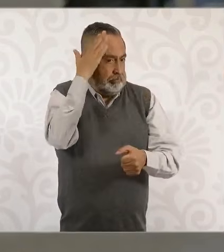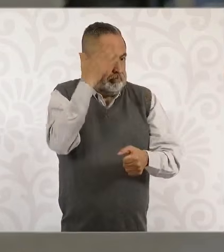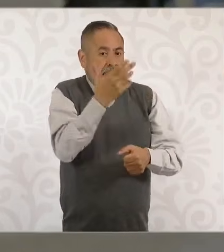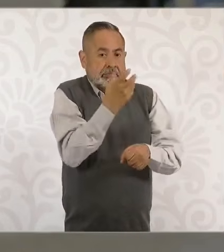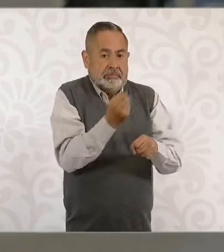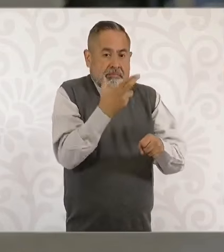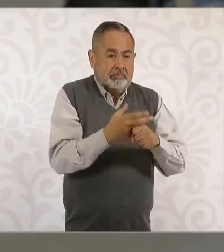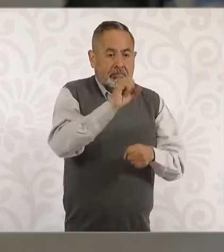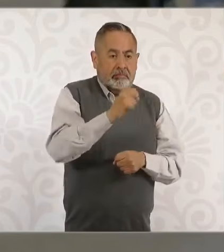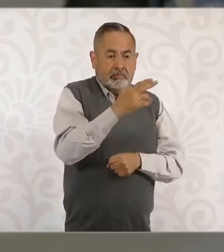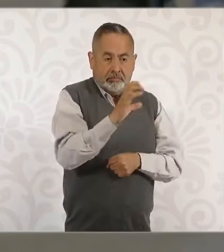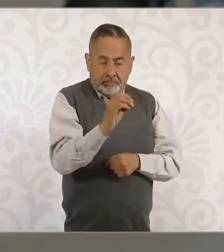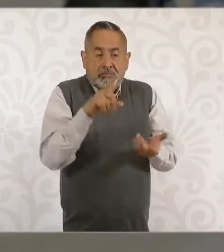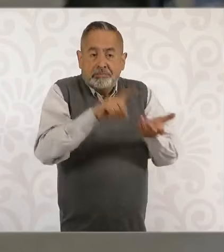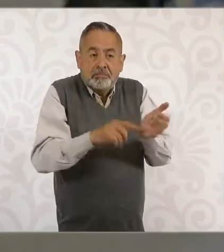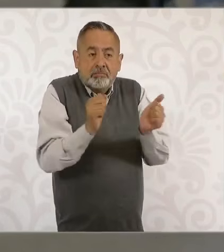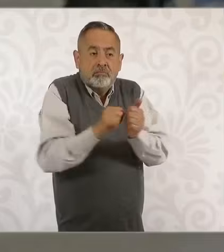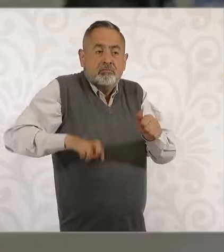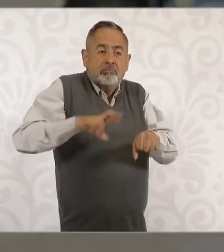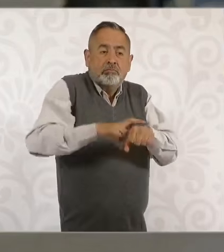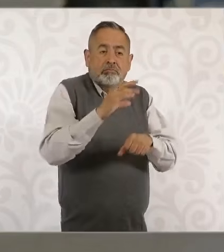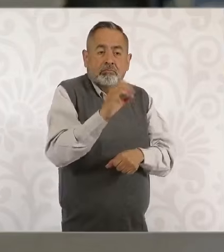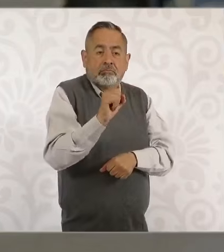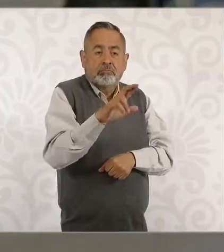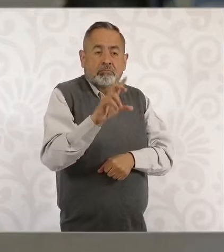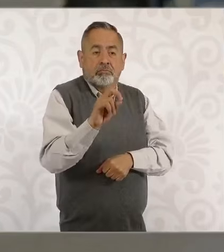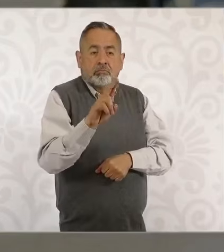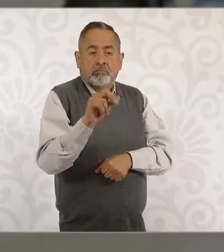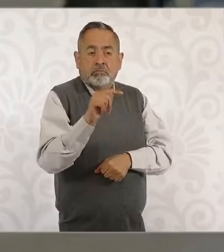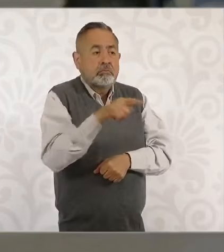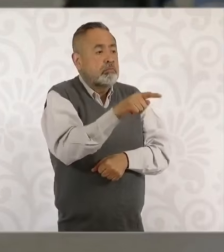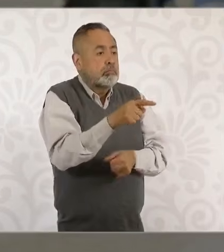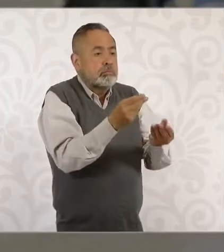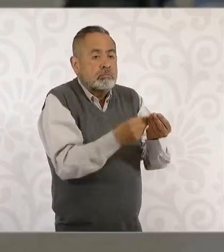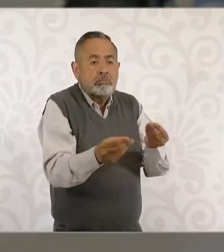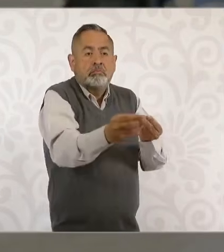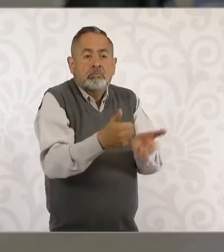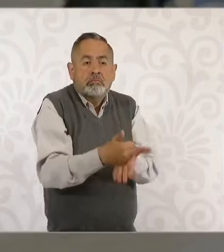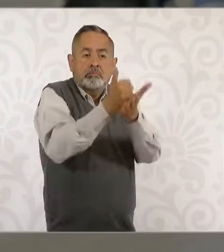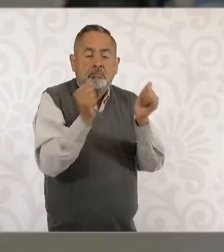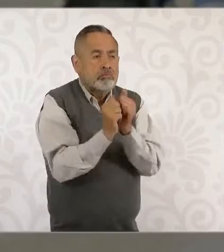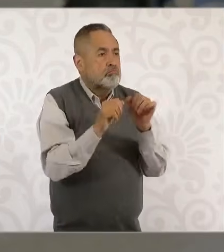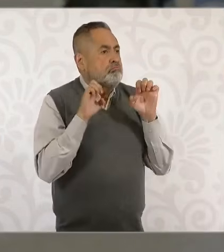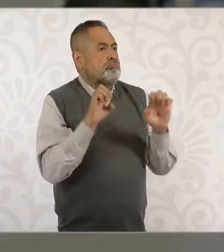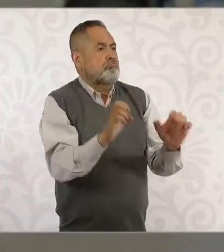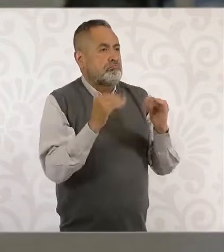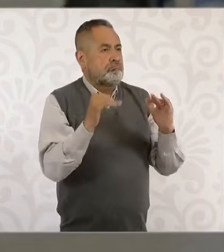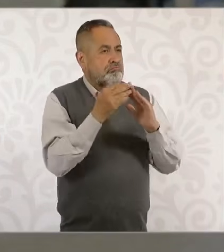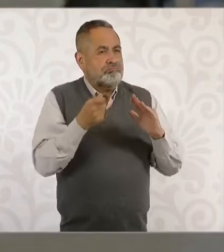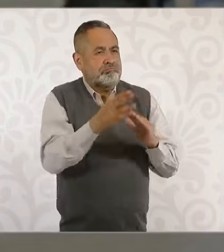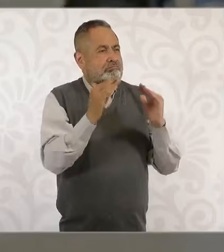el gobierno de César Duarte y es uno de los facilitadores de esta mansión en dorada, como